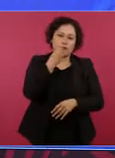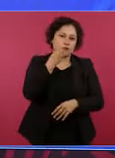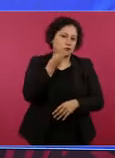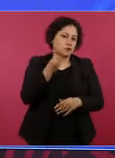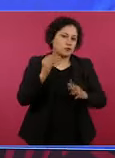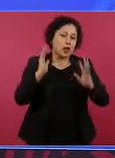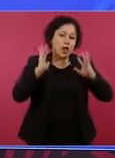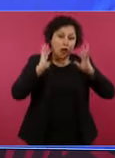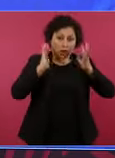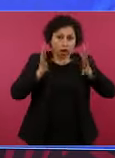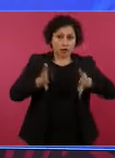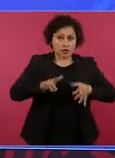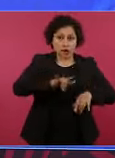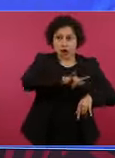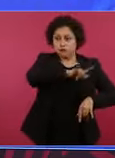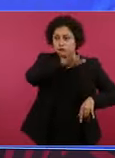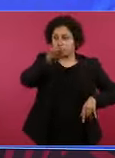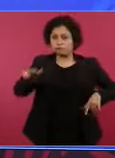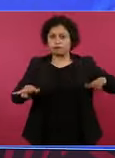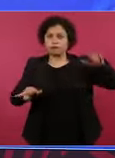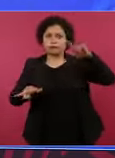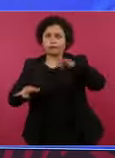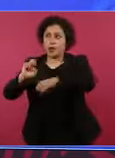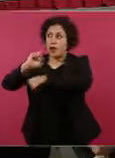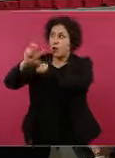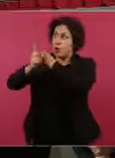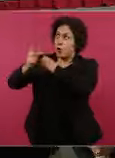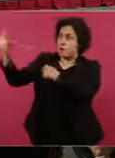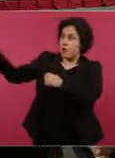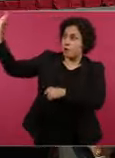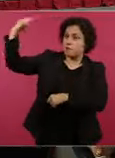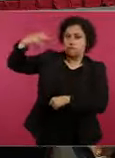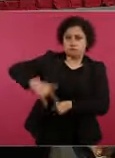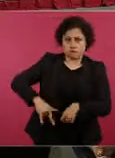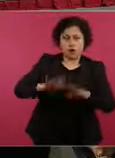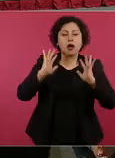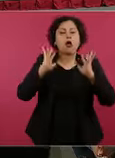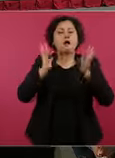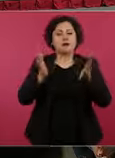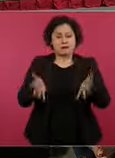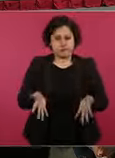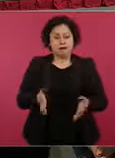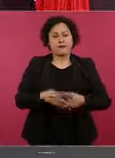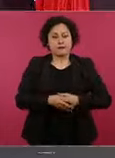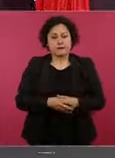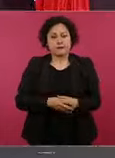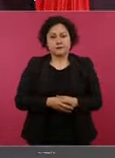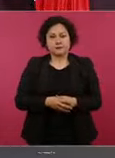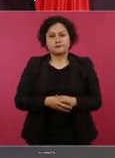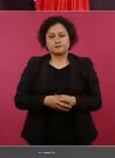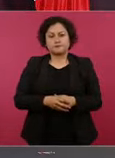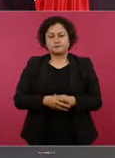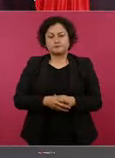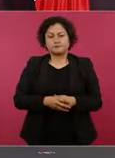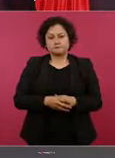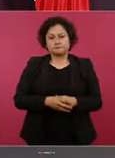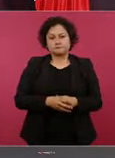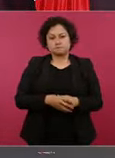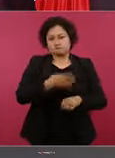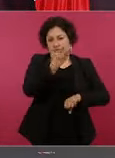aviones de Europa y están llegando aviones de Estados